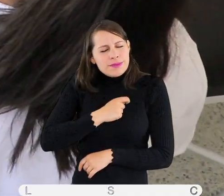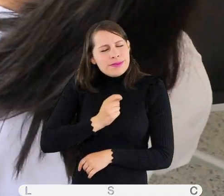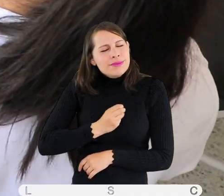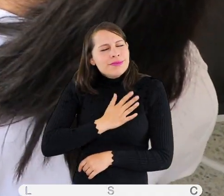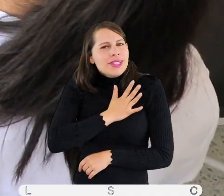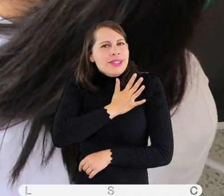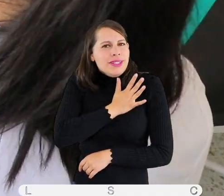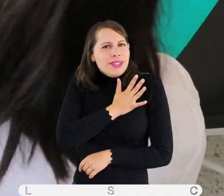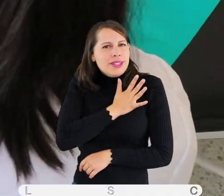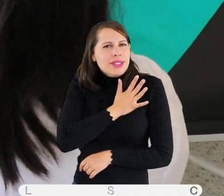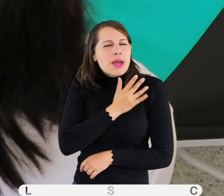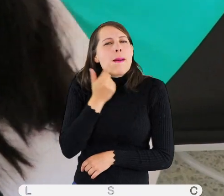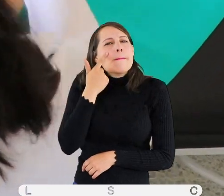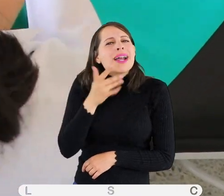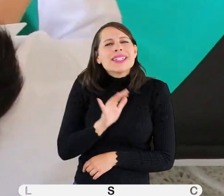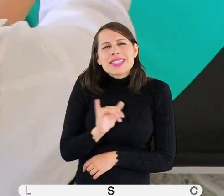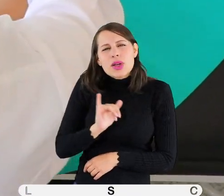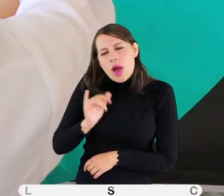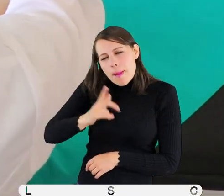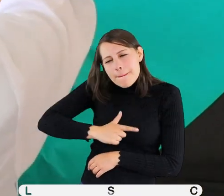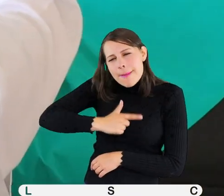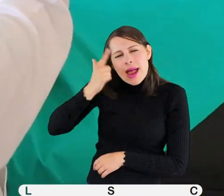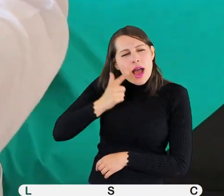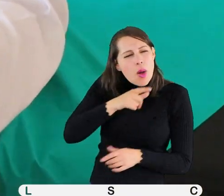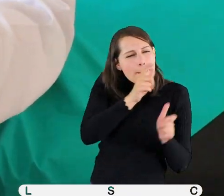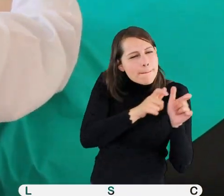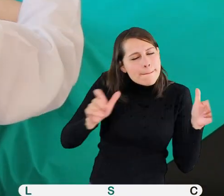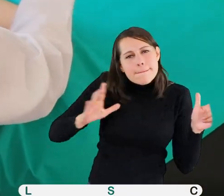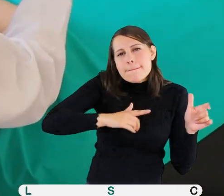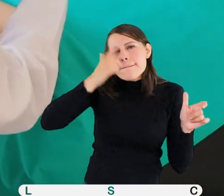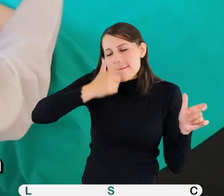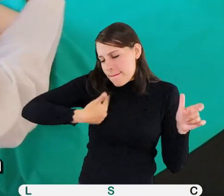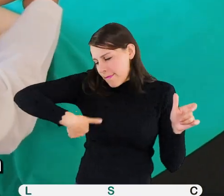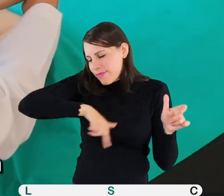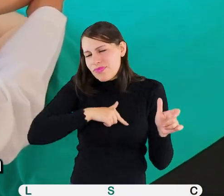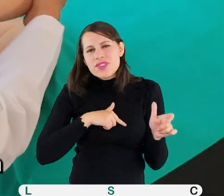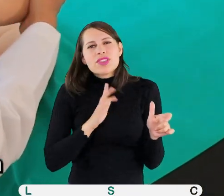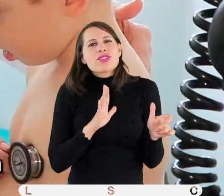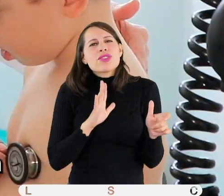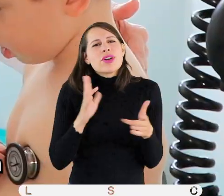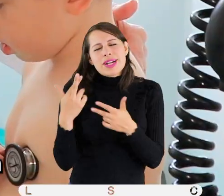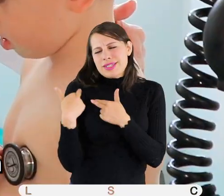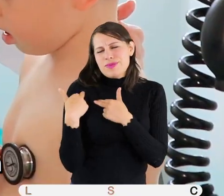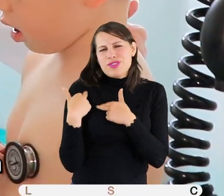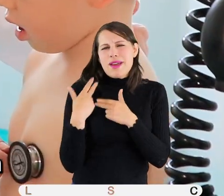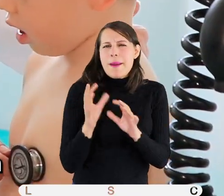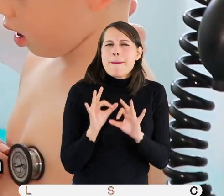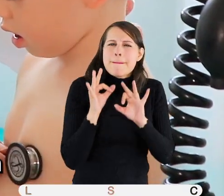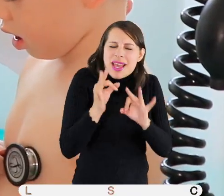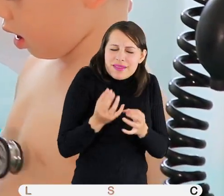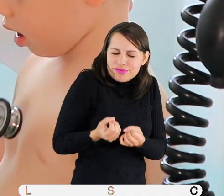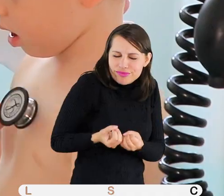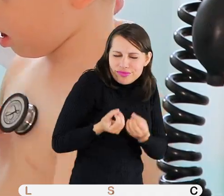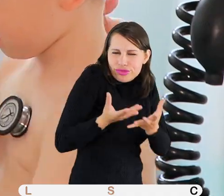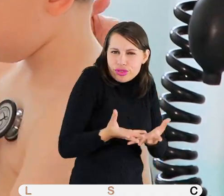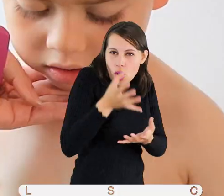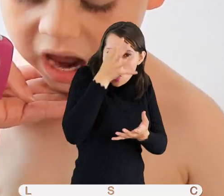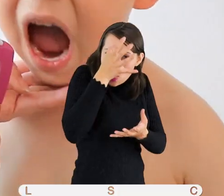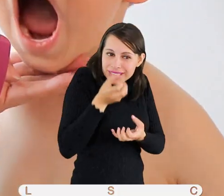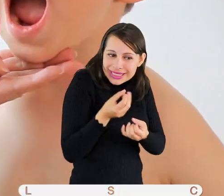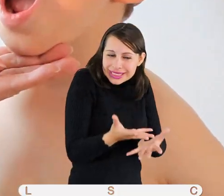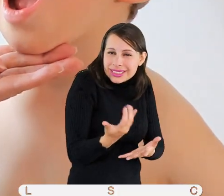un pincel y unos lienzos en blanco donde podemos escribir. Por eso esa responsabilidad de escribir bien, no